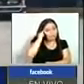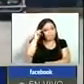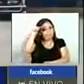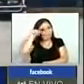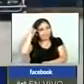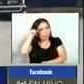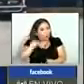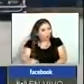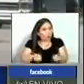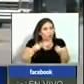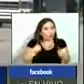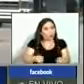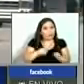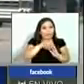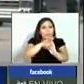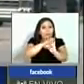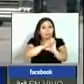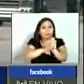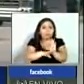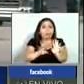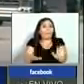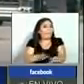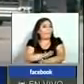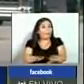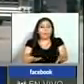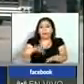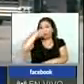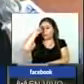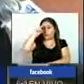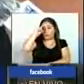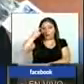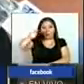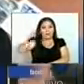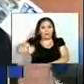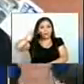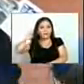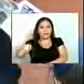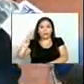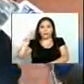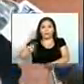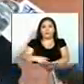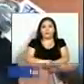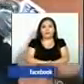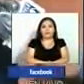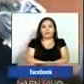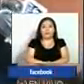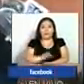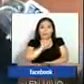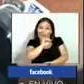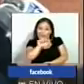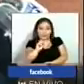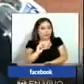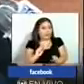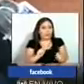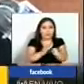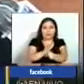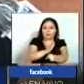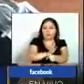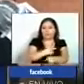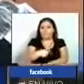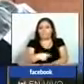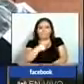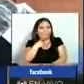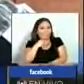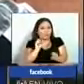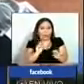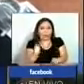el sector, que dejó de percibir el subsidio durante dos meses. Por el tema de la pandemia, sus ingresos se han visto reducidos y estamos analizando